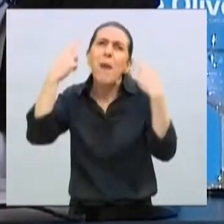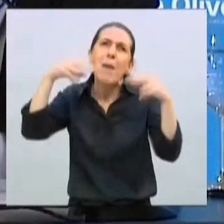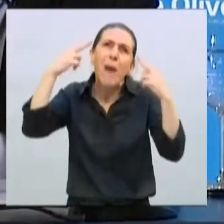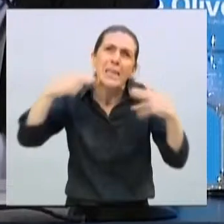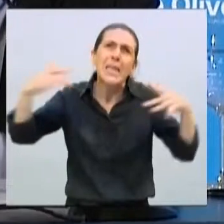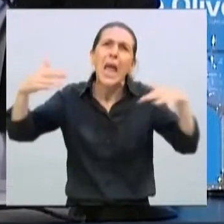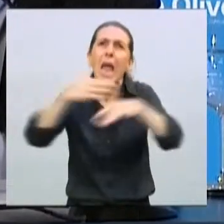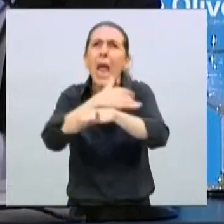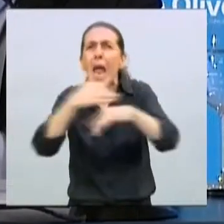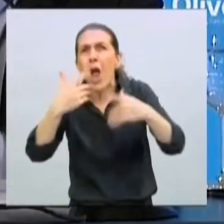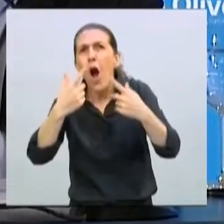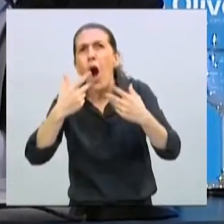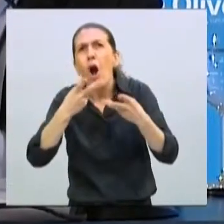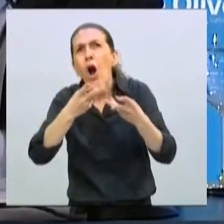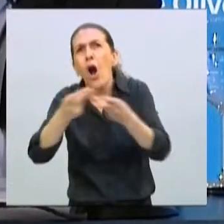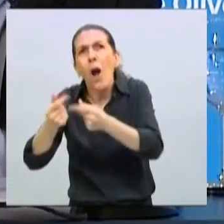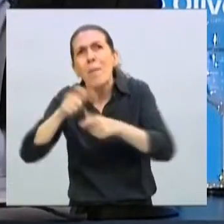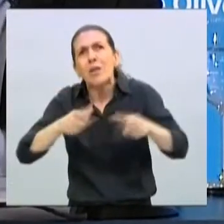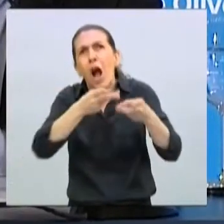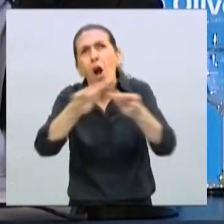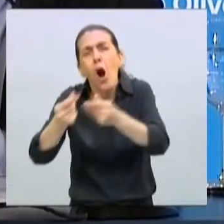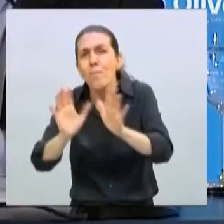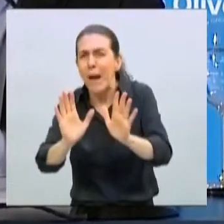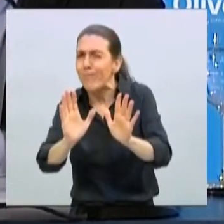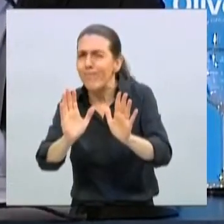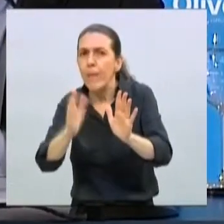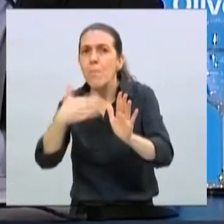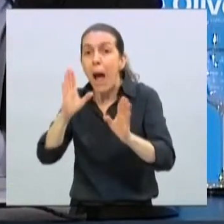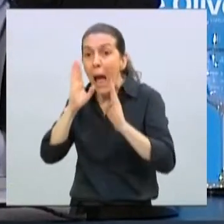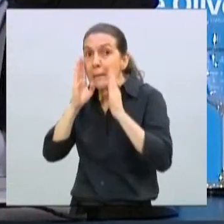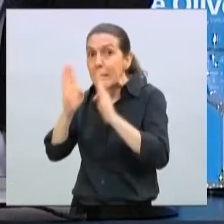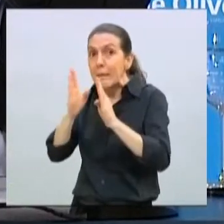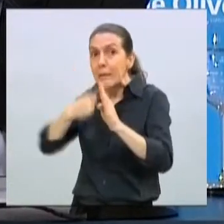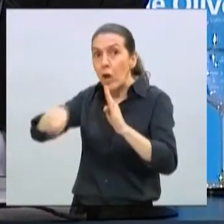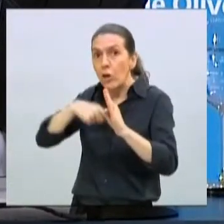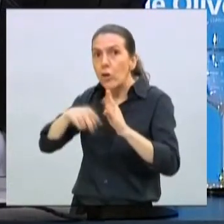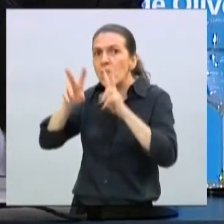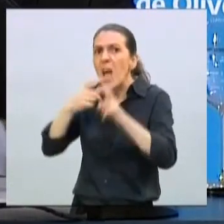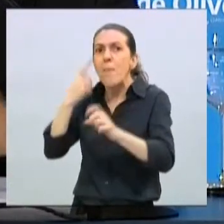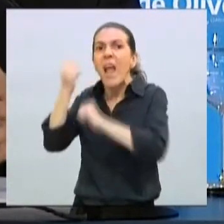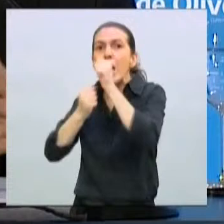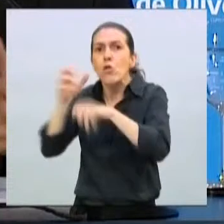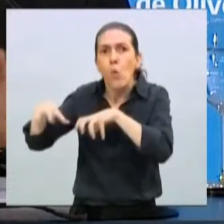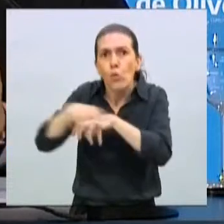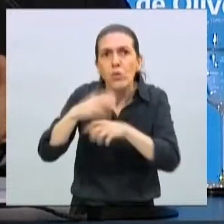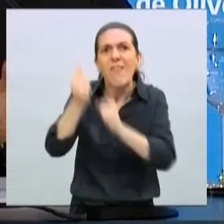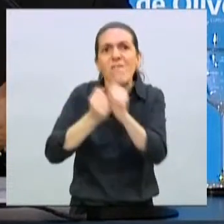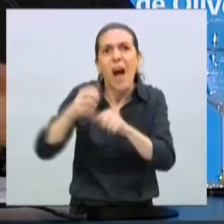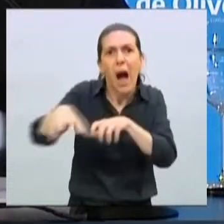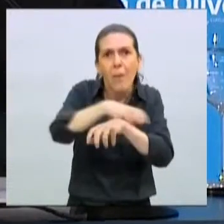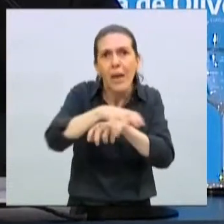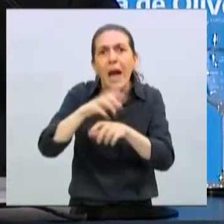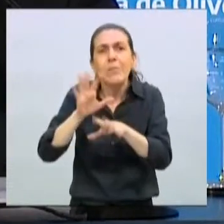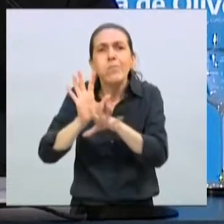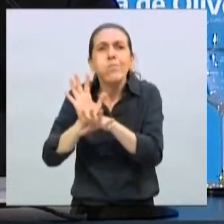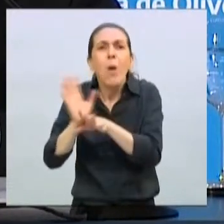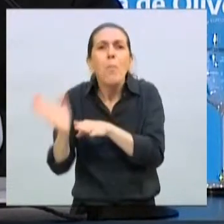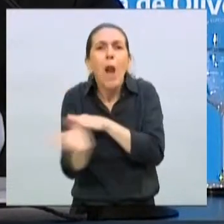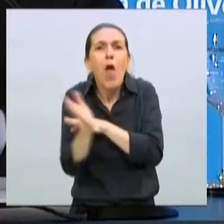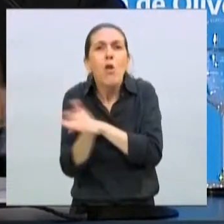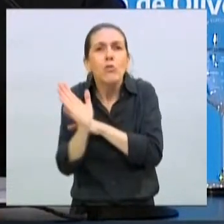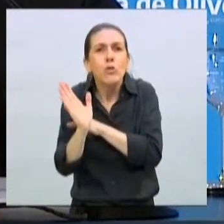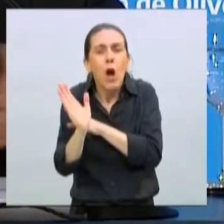está tan focalizada en la producción? En la industria, en lo fabril, en la producción en general.